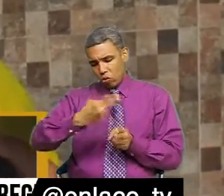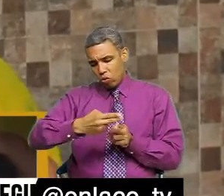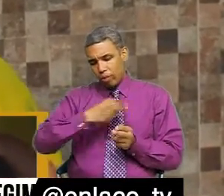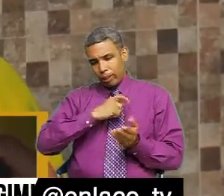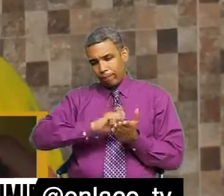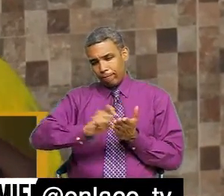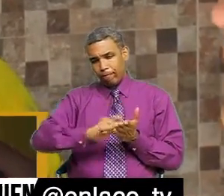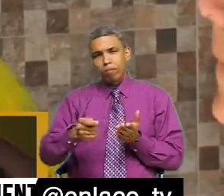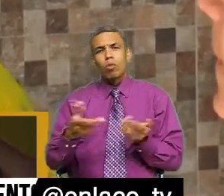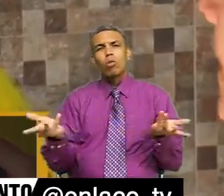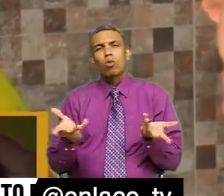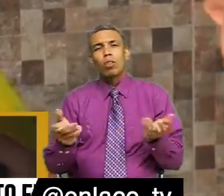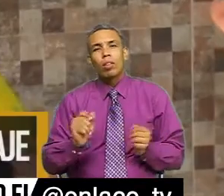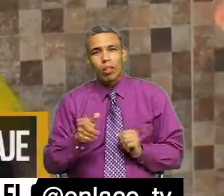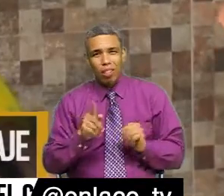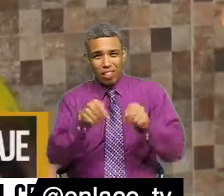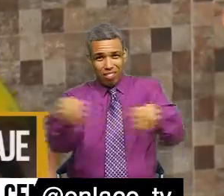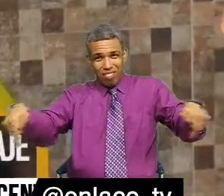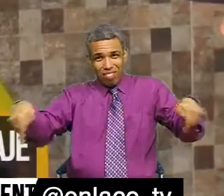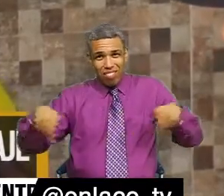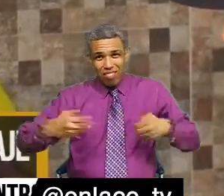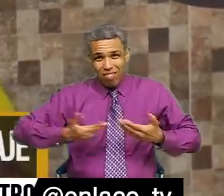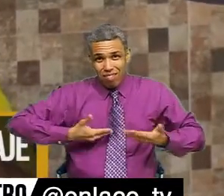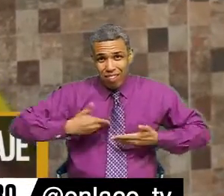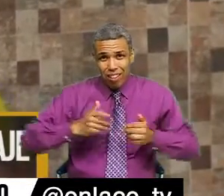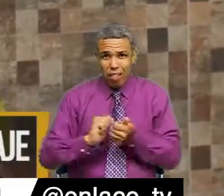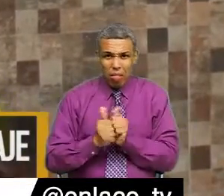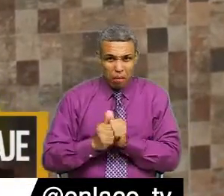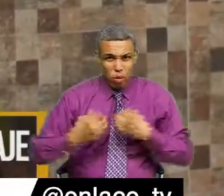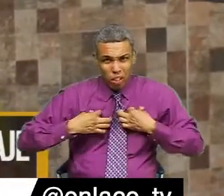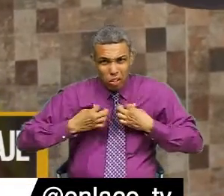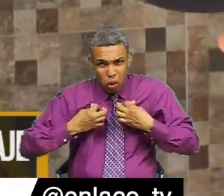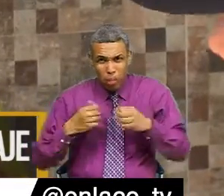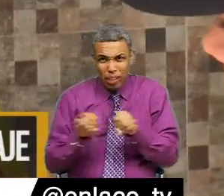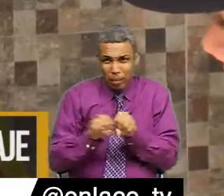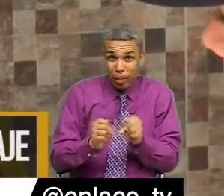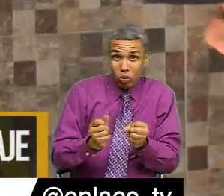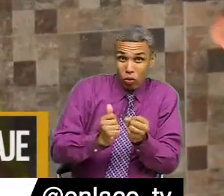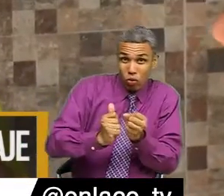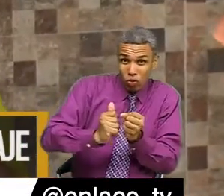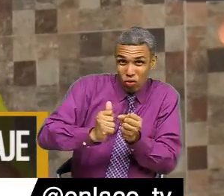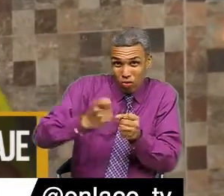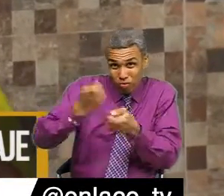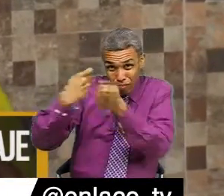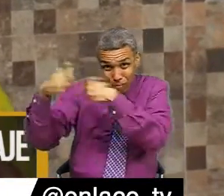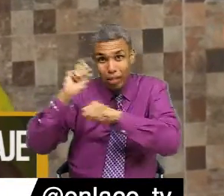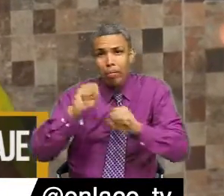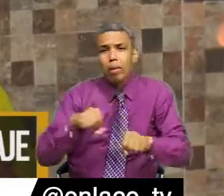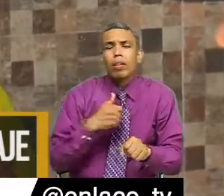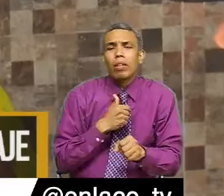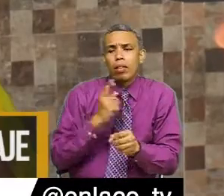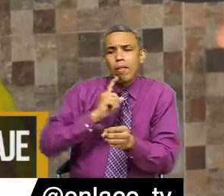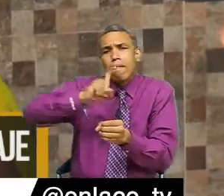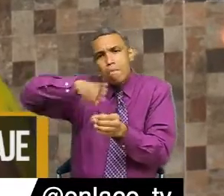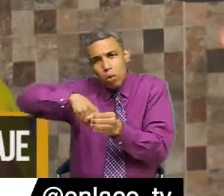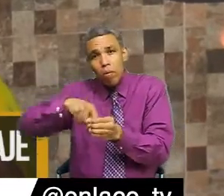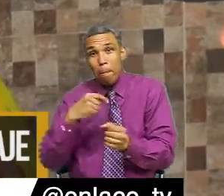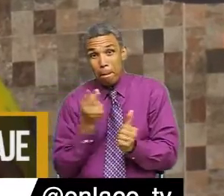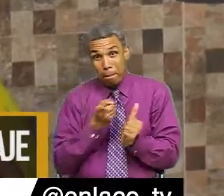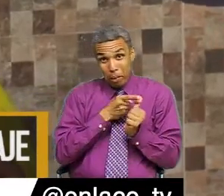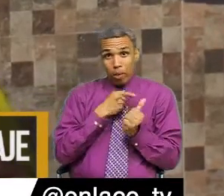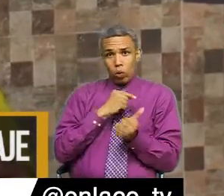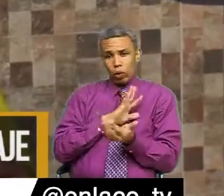Golazo, en el cual el día domingo se le entregarán sus kits, pero tienen que estar primero inscritos.